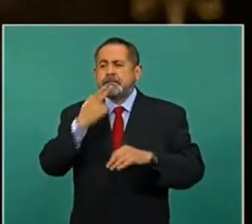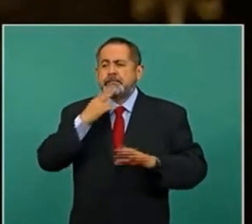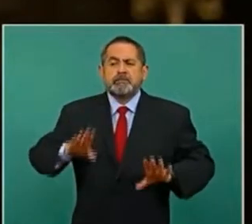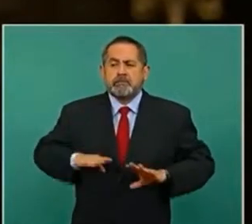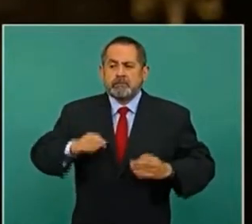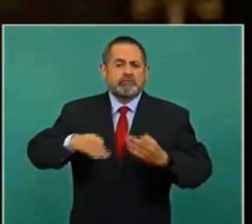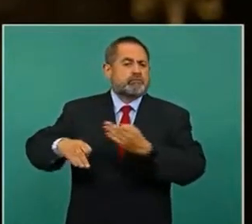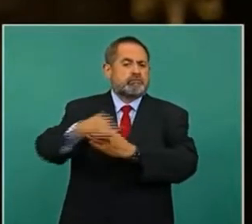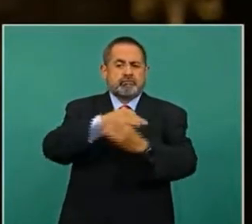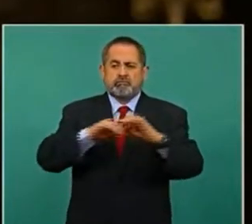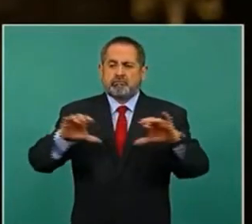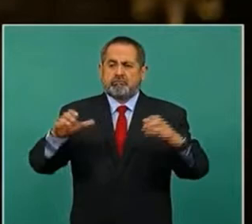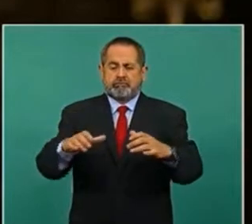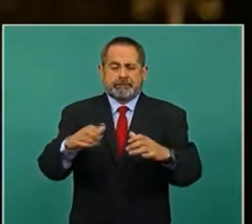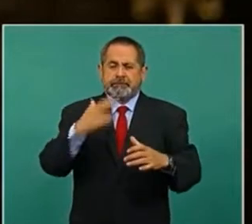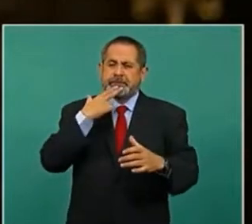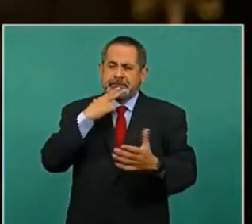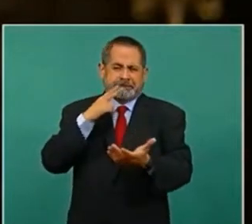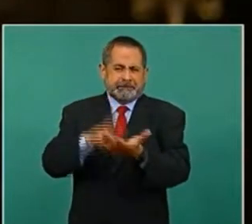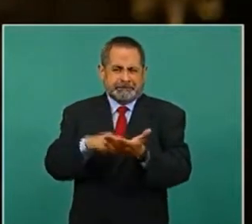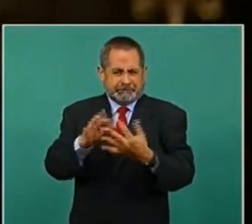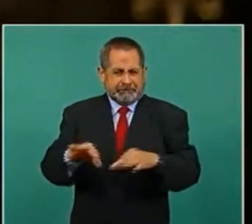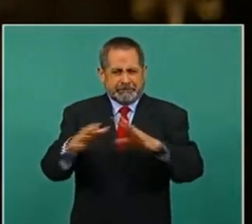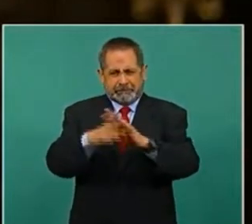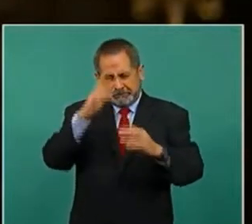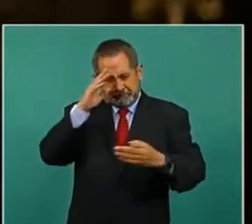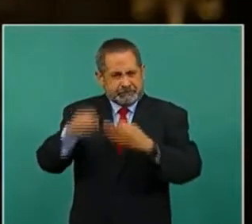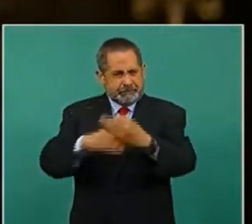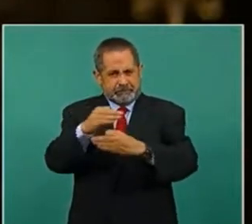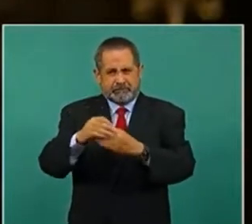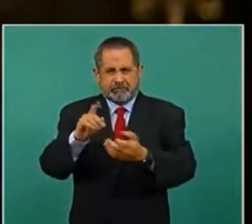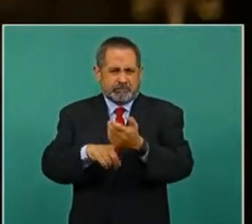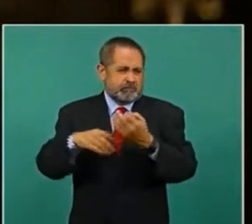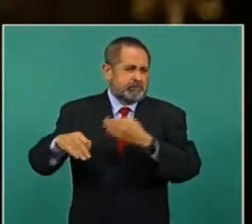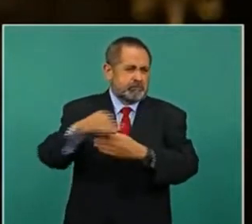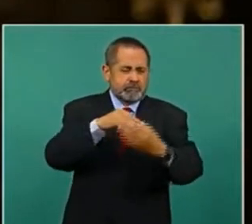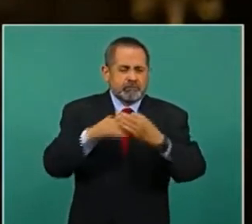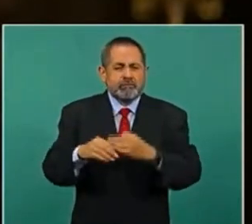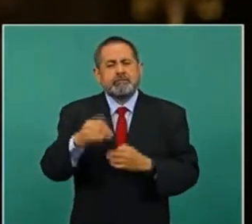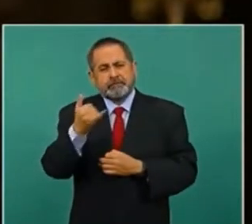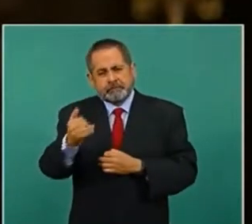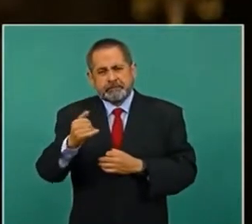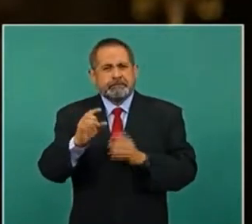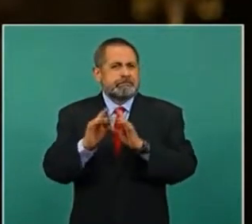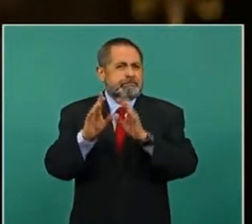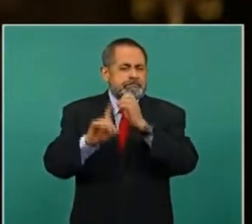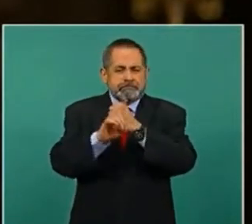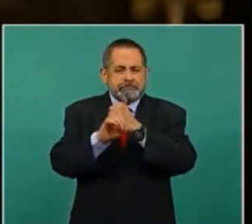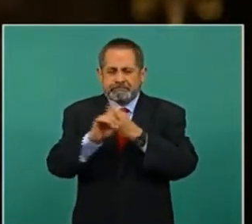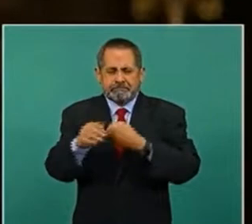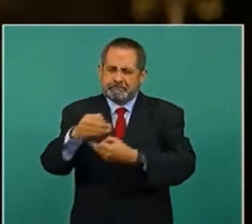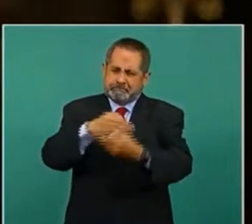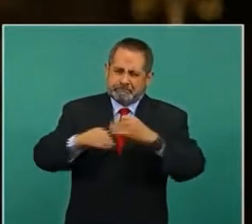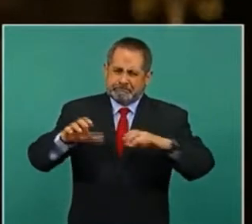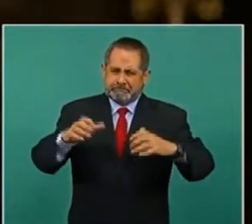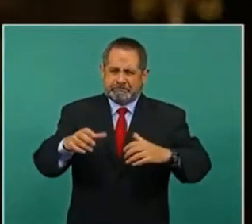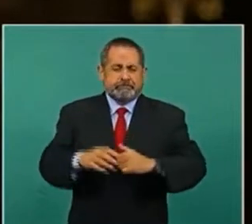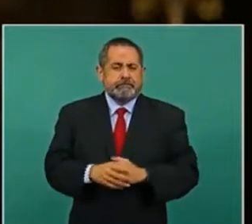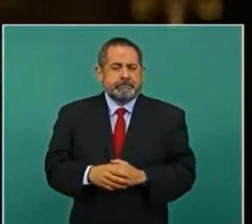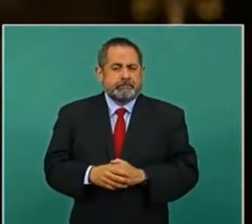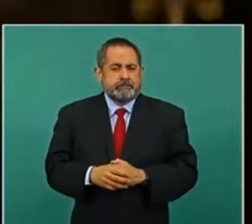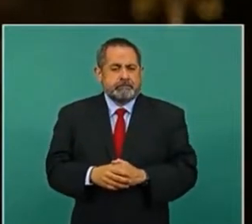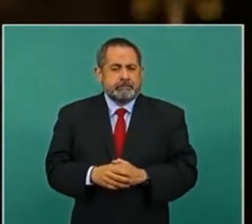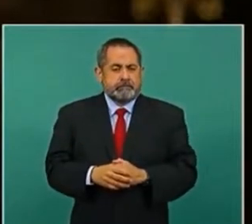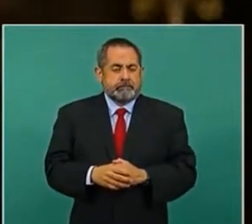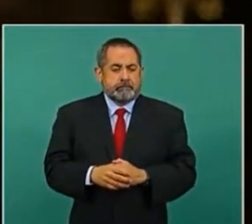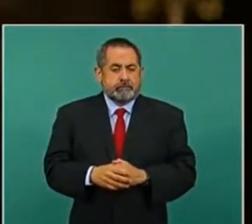por encima de intereses particulares, las tensiones y los conflictos. El